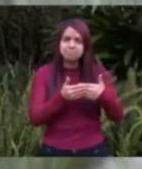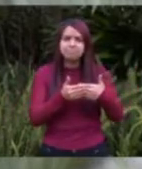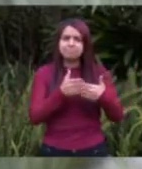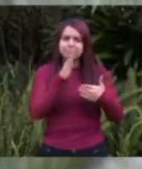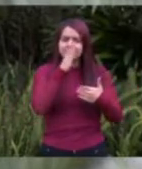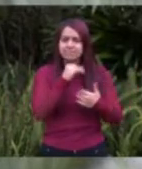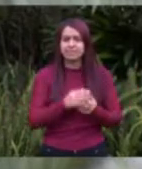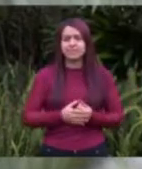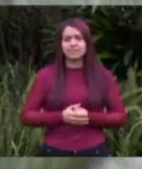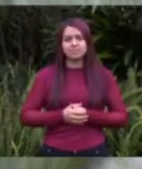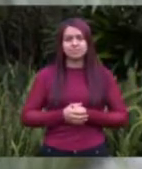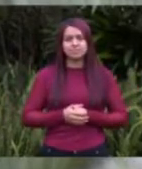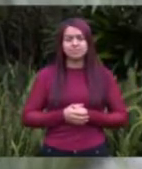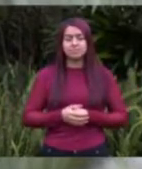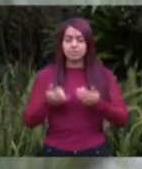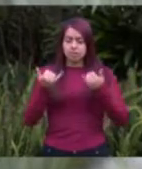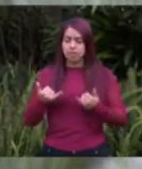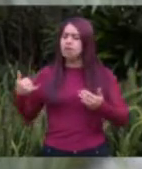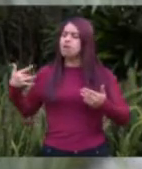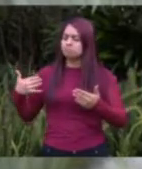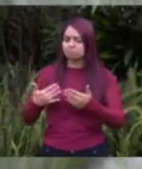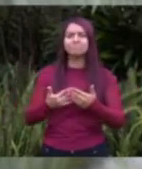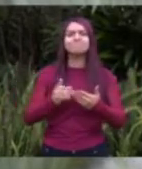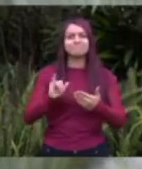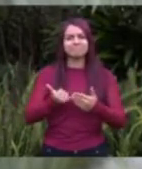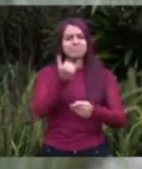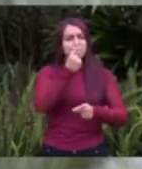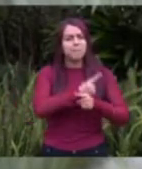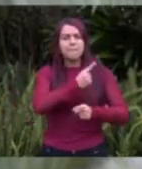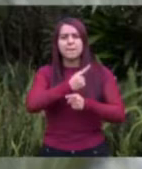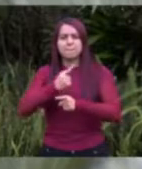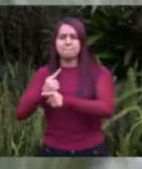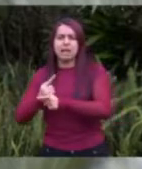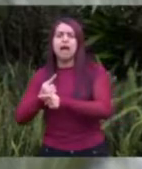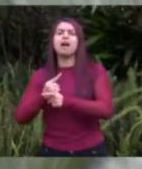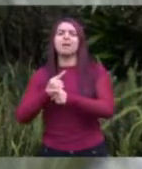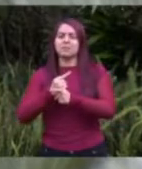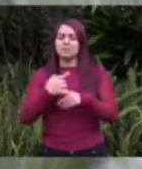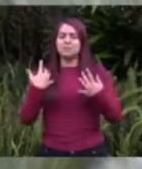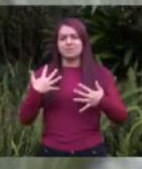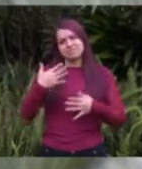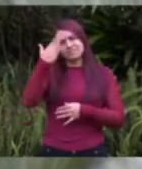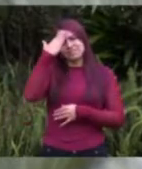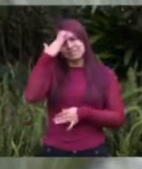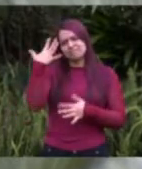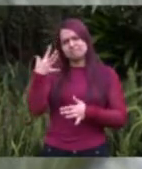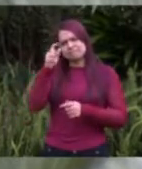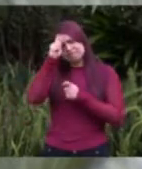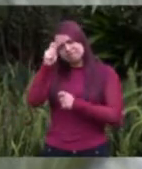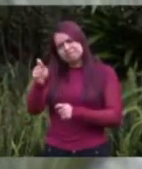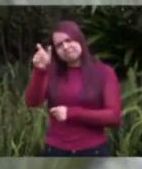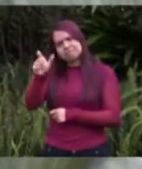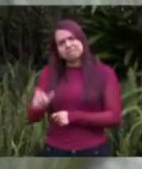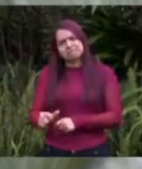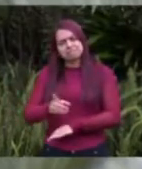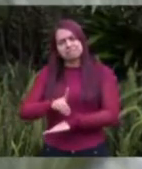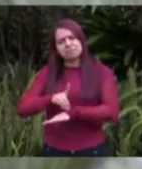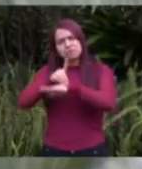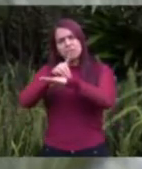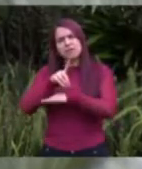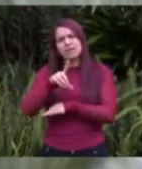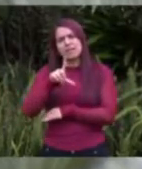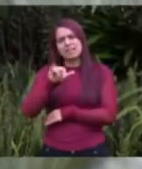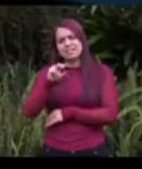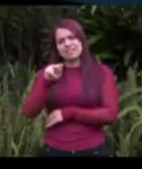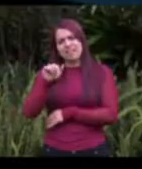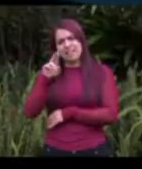meses. Por eso, debemos exaltar el que la JEP, bajo la presidencia de la doctora Linares, ha